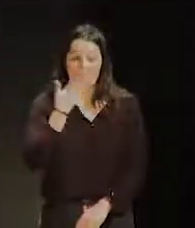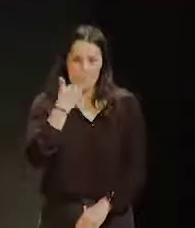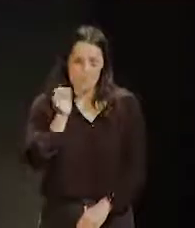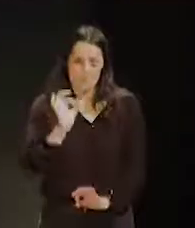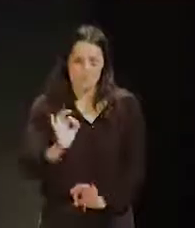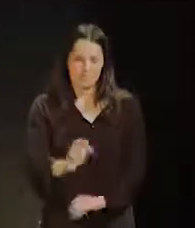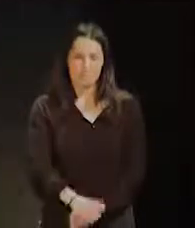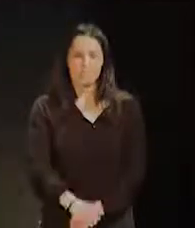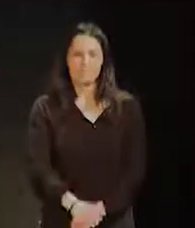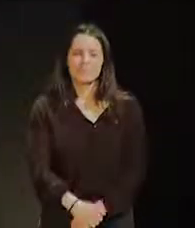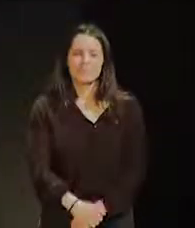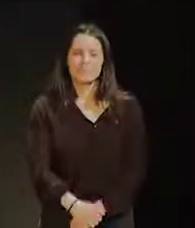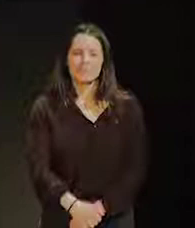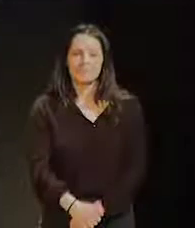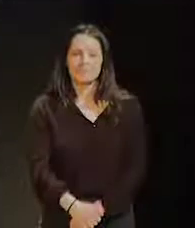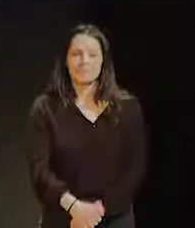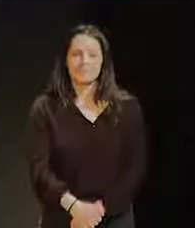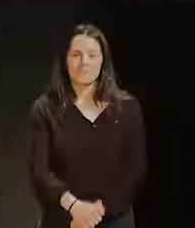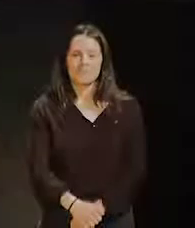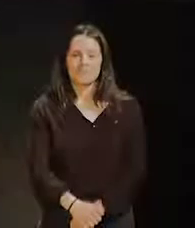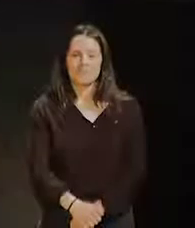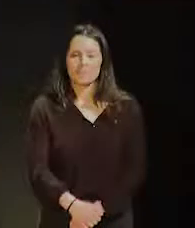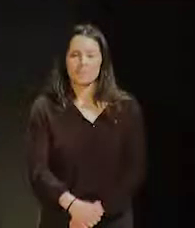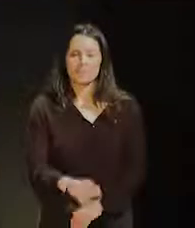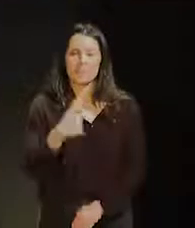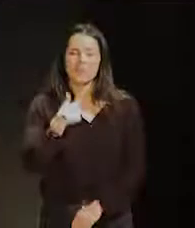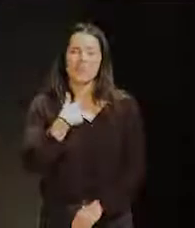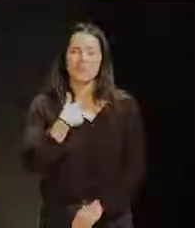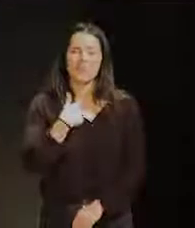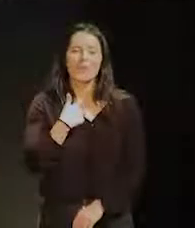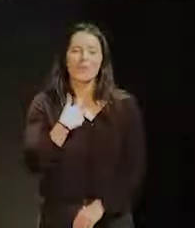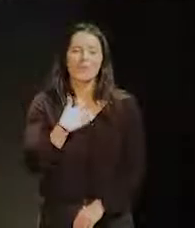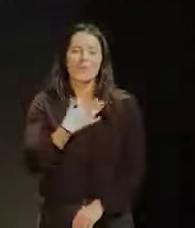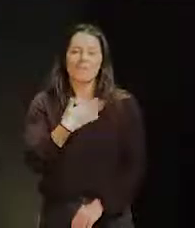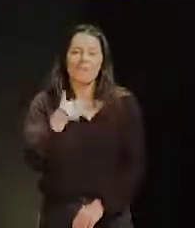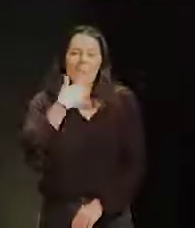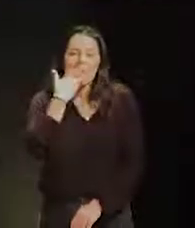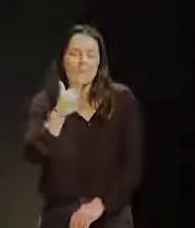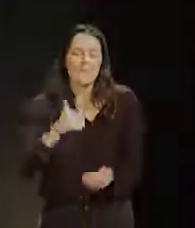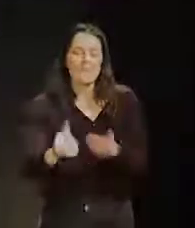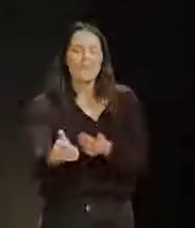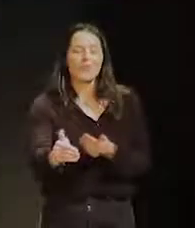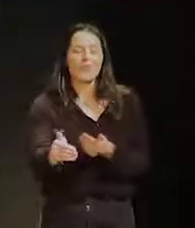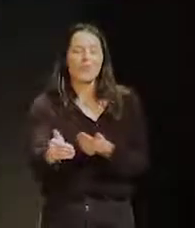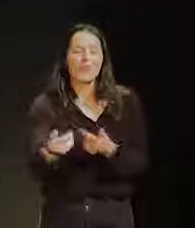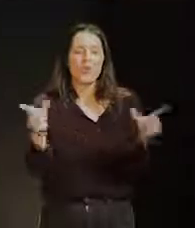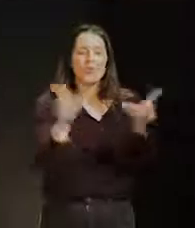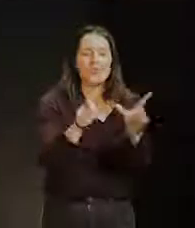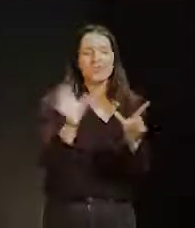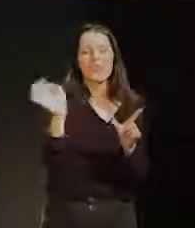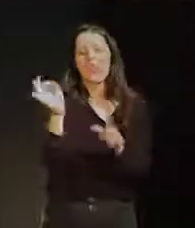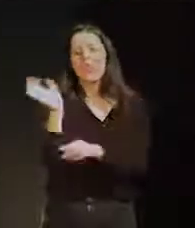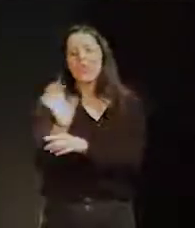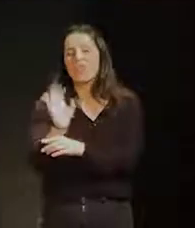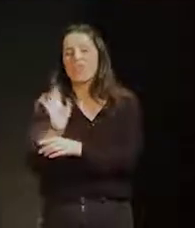búscame para eso. Yo quiero actuar en cine o en televisión,